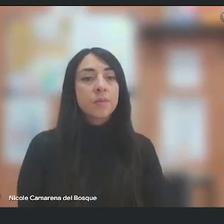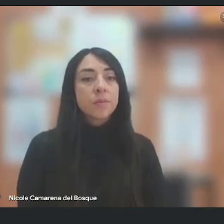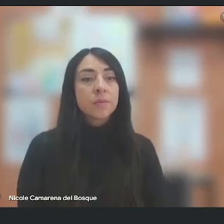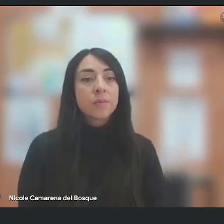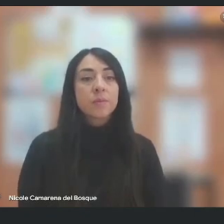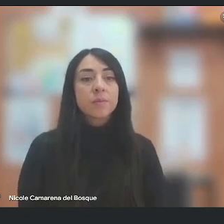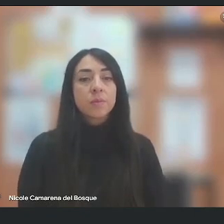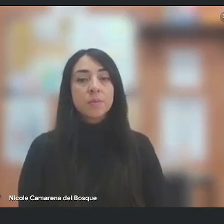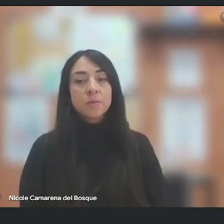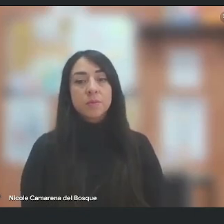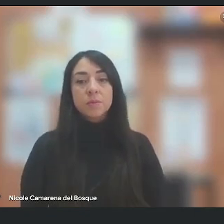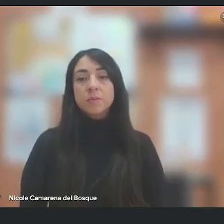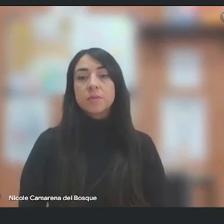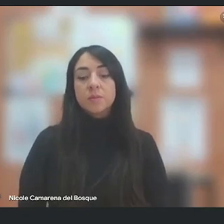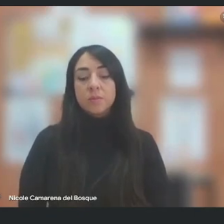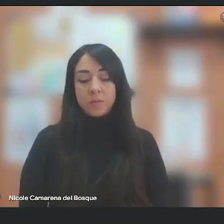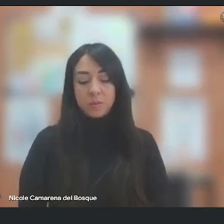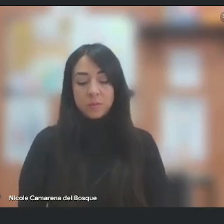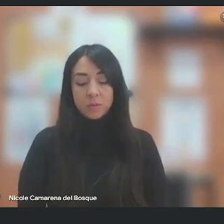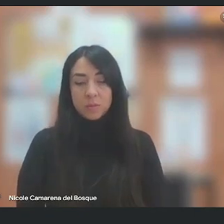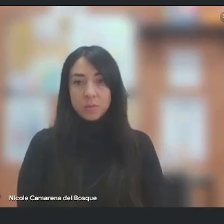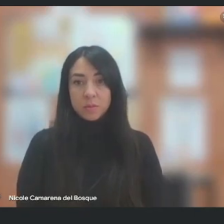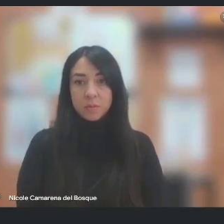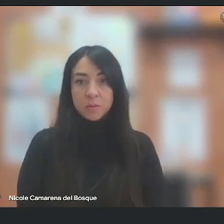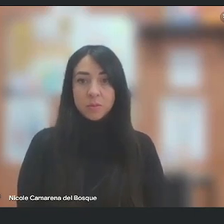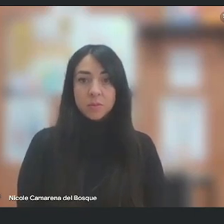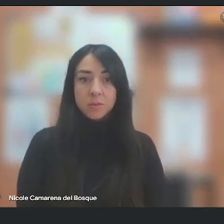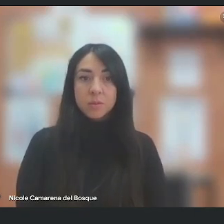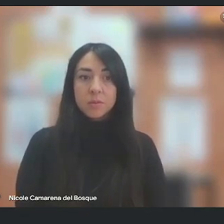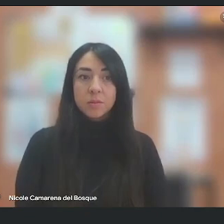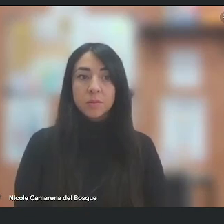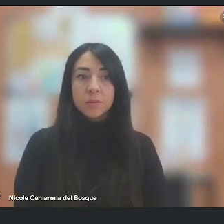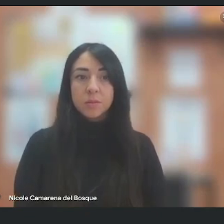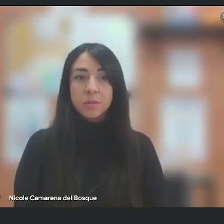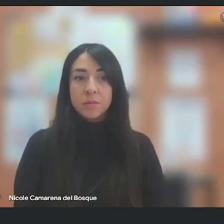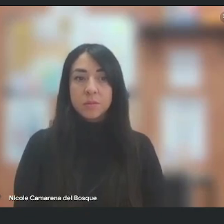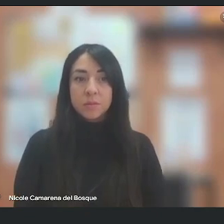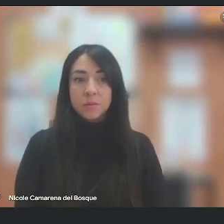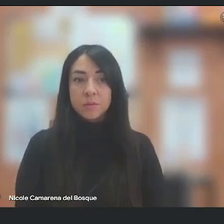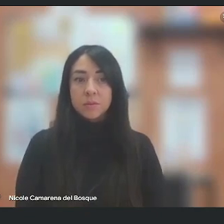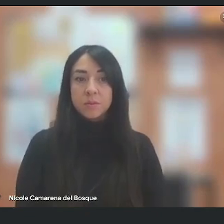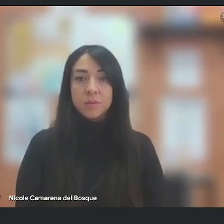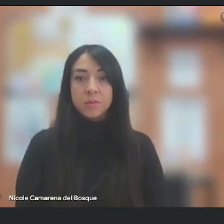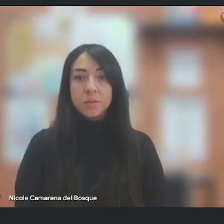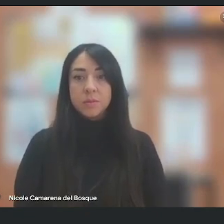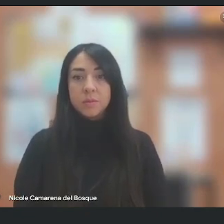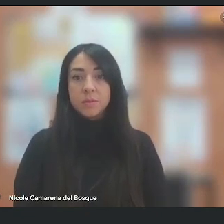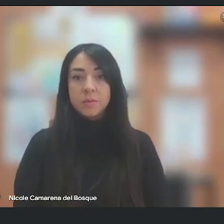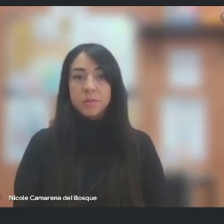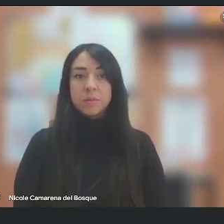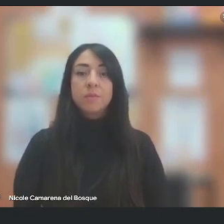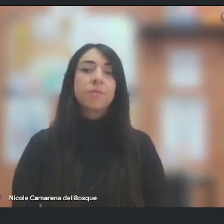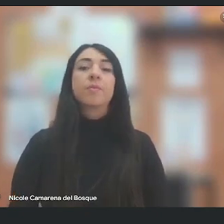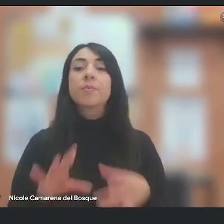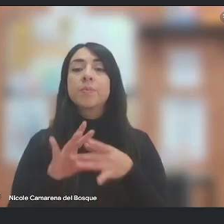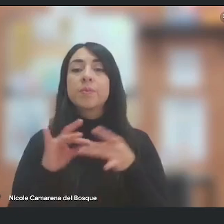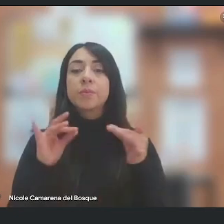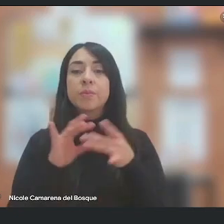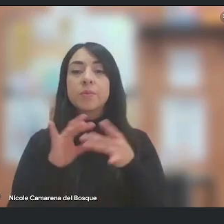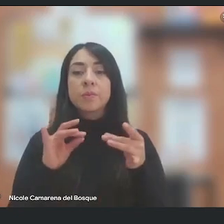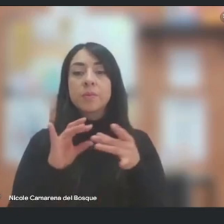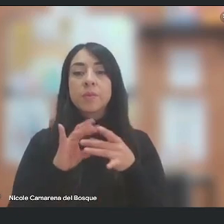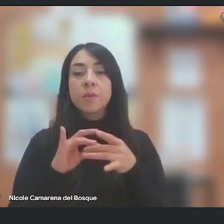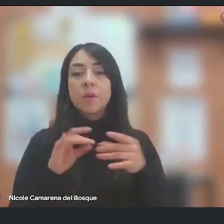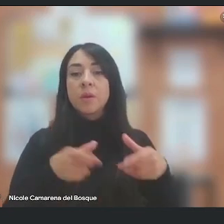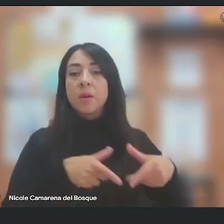con qué es lo normal. Habíamos dicho entonces que podía ser mínimo 21 días, máximo 35 días